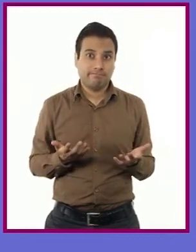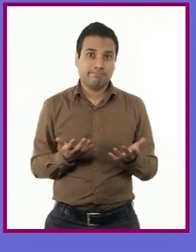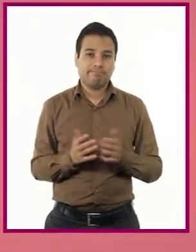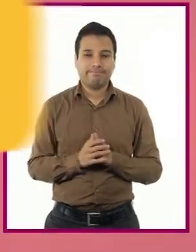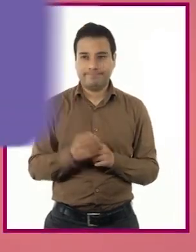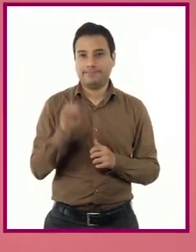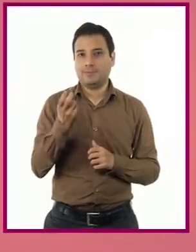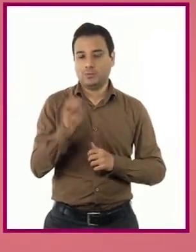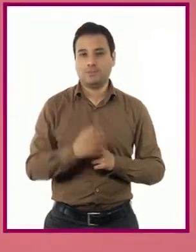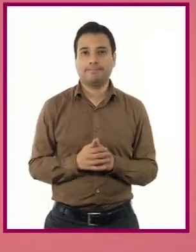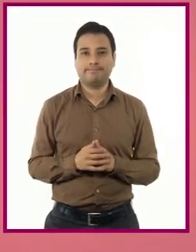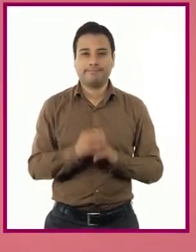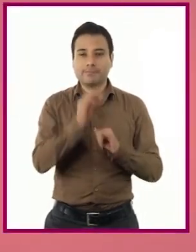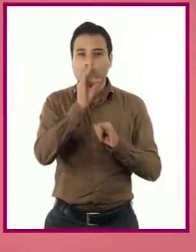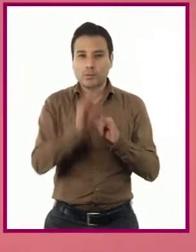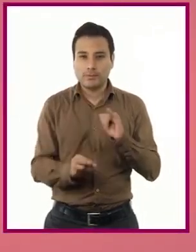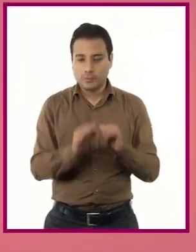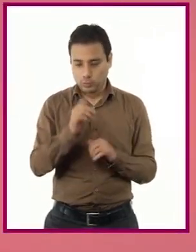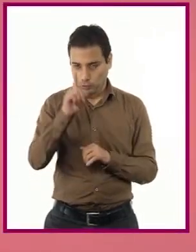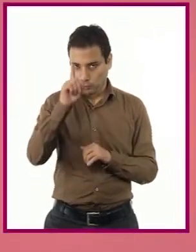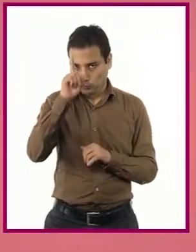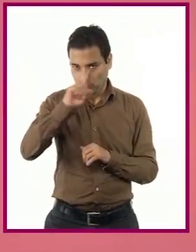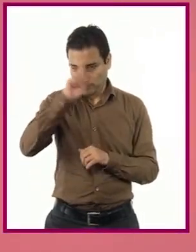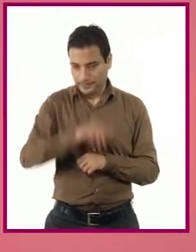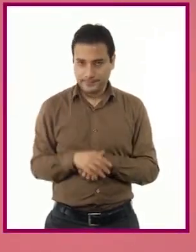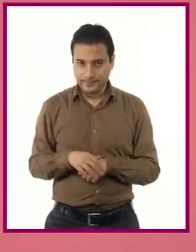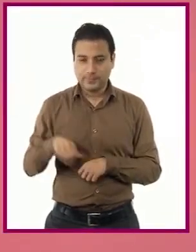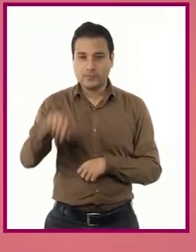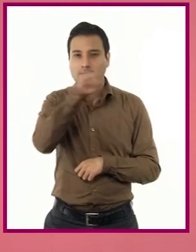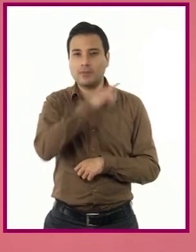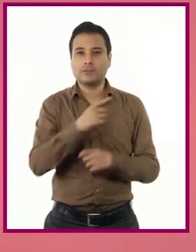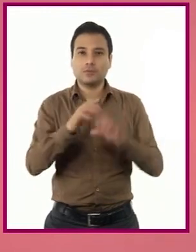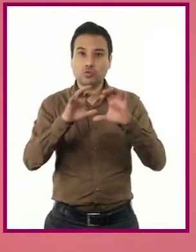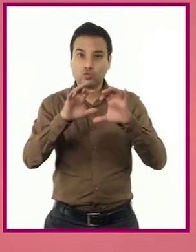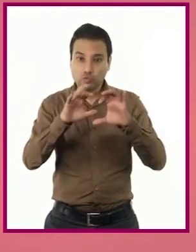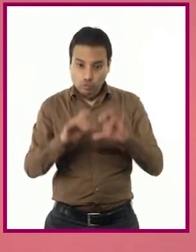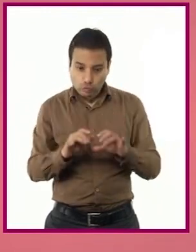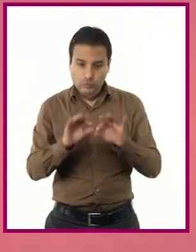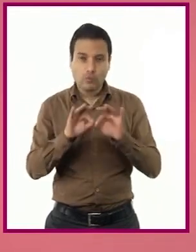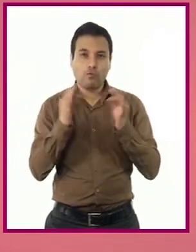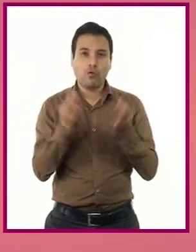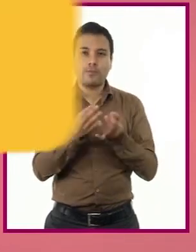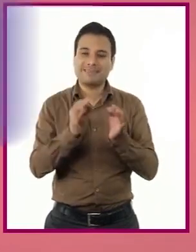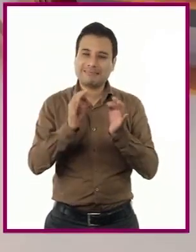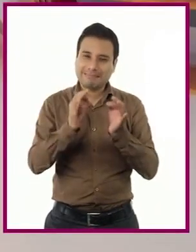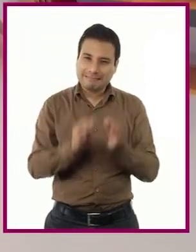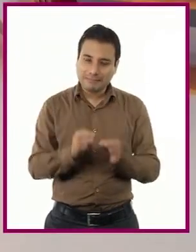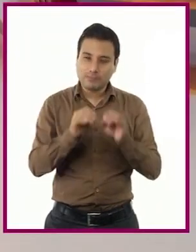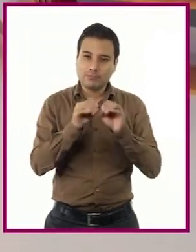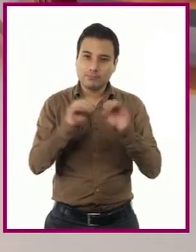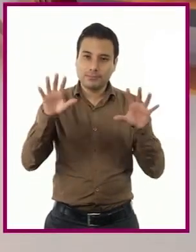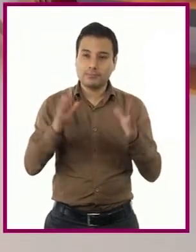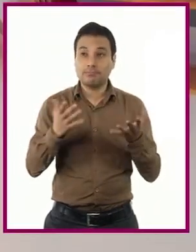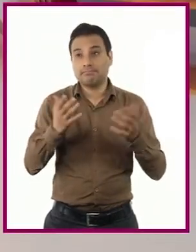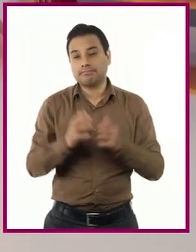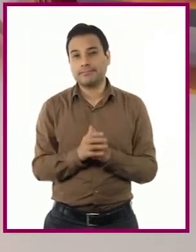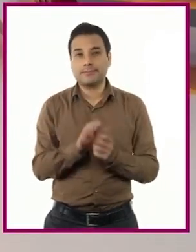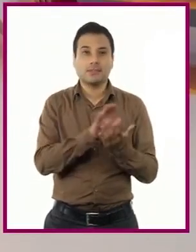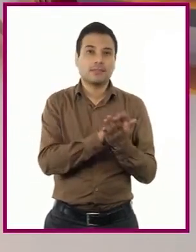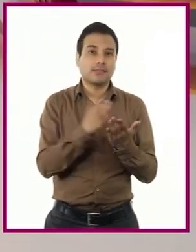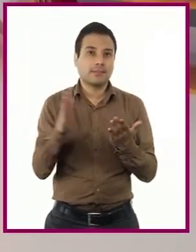Así es. Por último, les recomiendo que elijan un formato adecuado para su difusión. Puede ser un